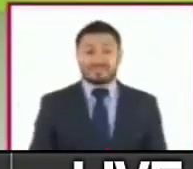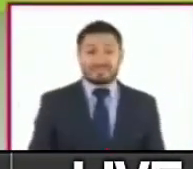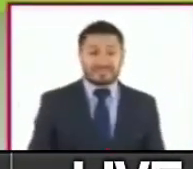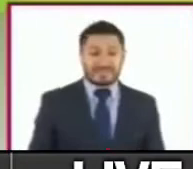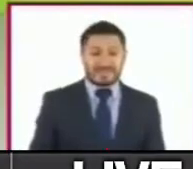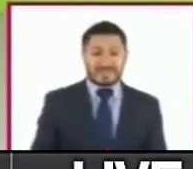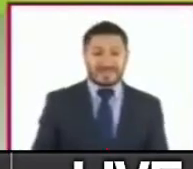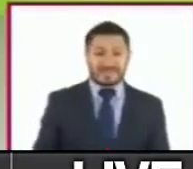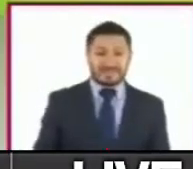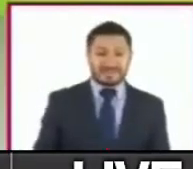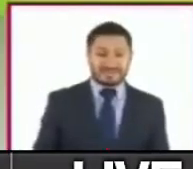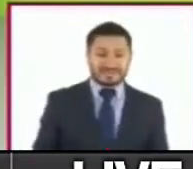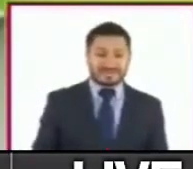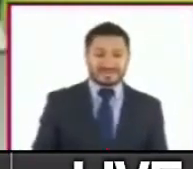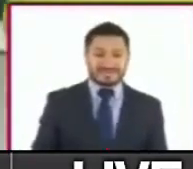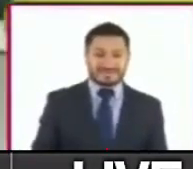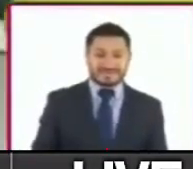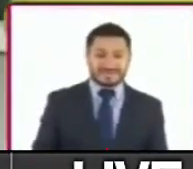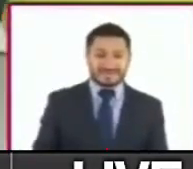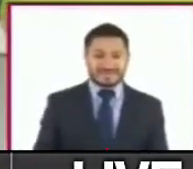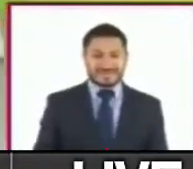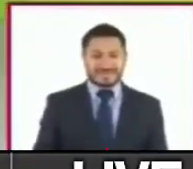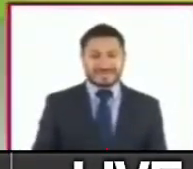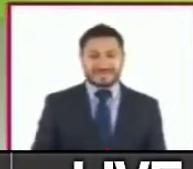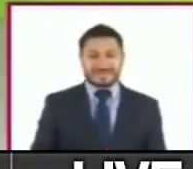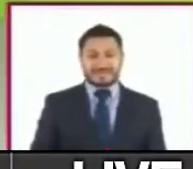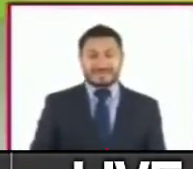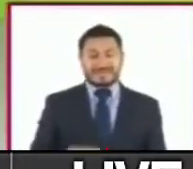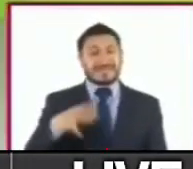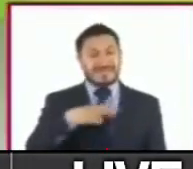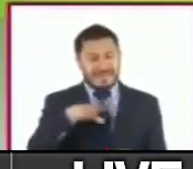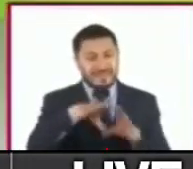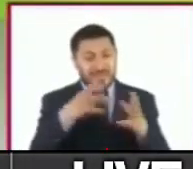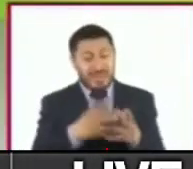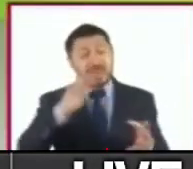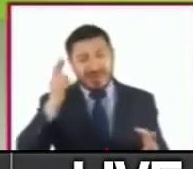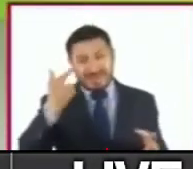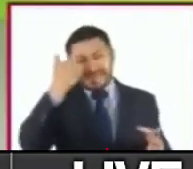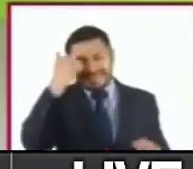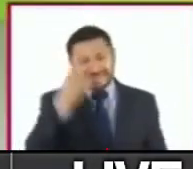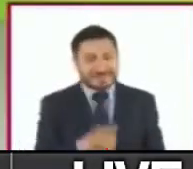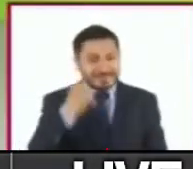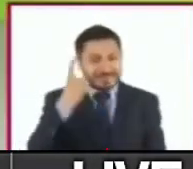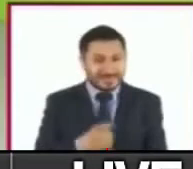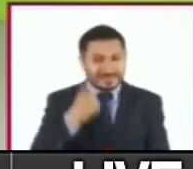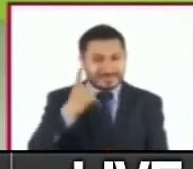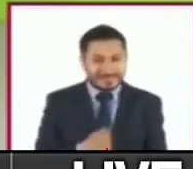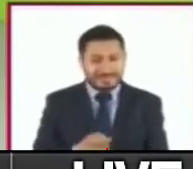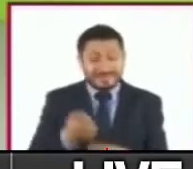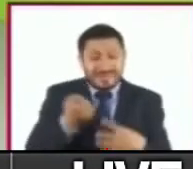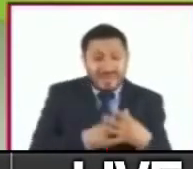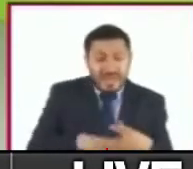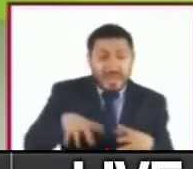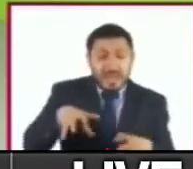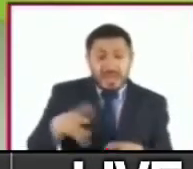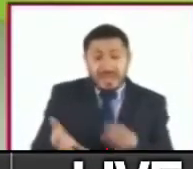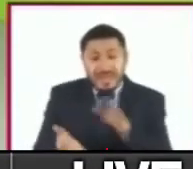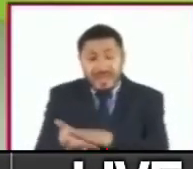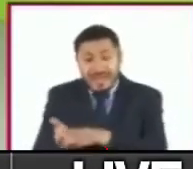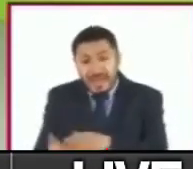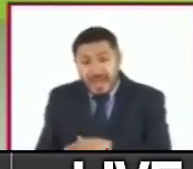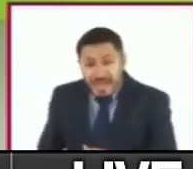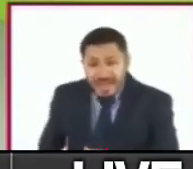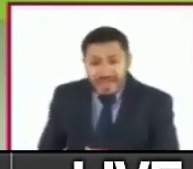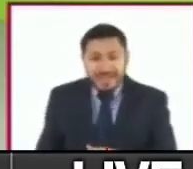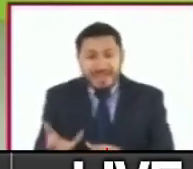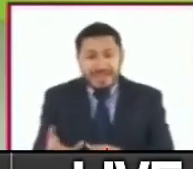una pelota? ¡Tatán! ¿Ya apareció? Ya apareció. Bien. Acuérdense que primero comenzamos lanzando con la palma de la mano